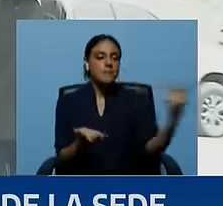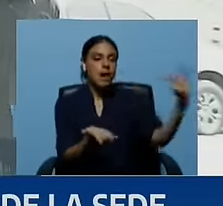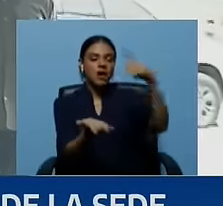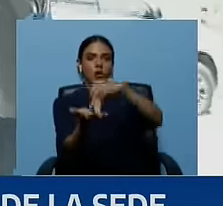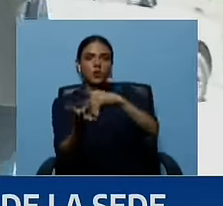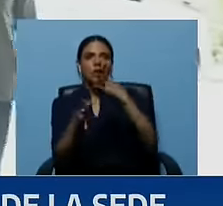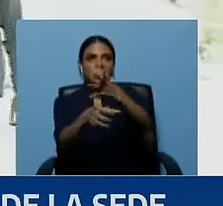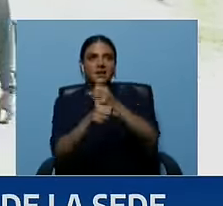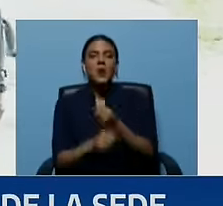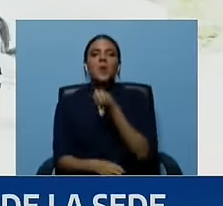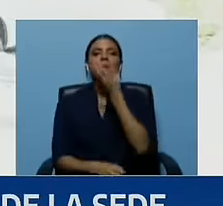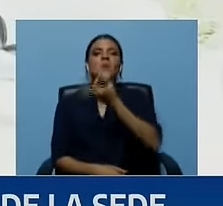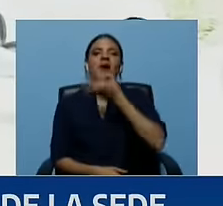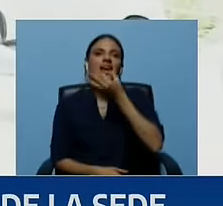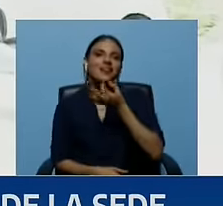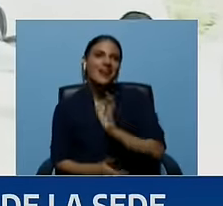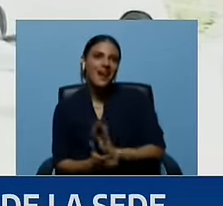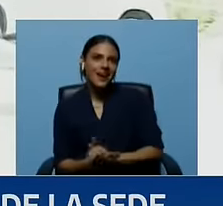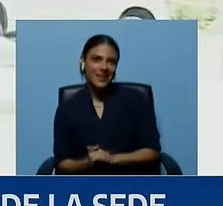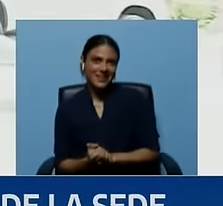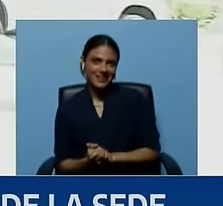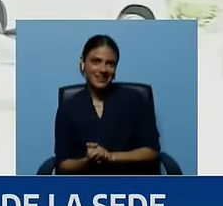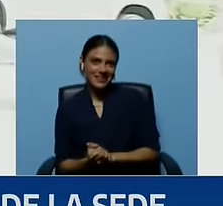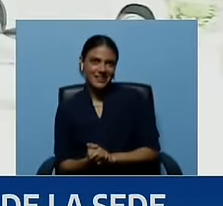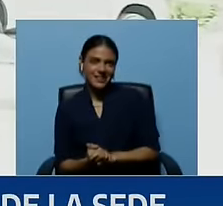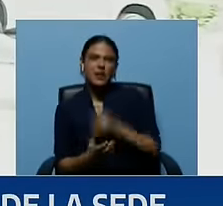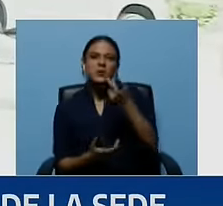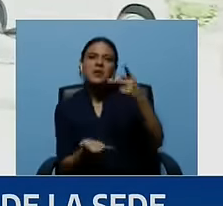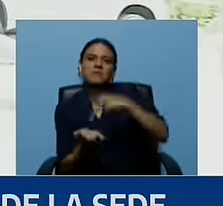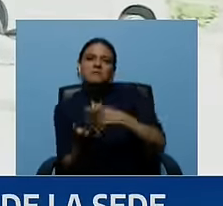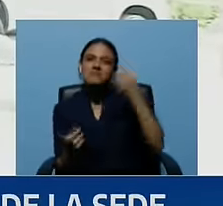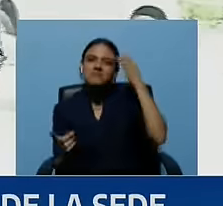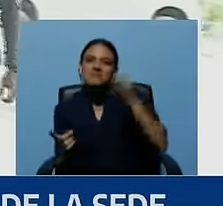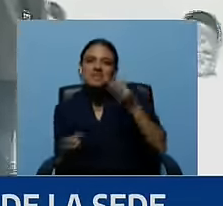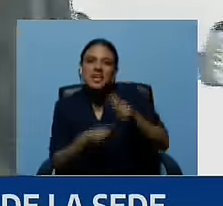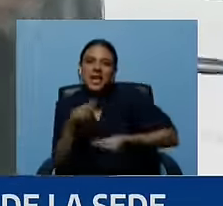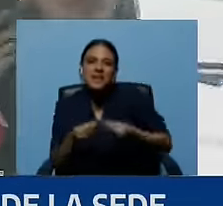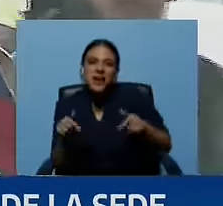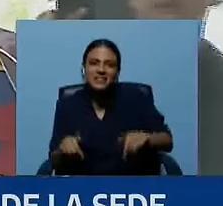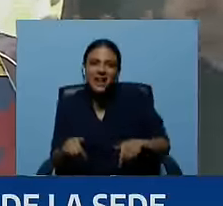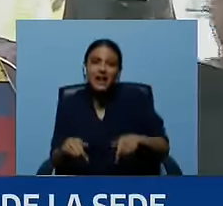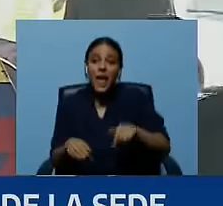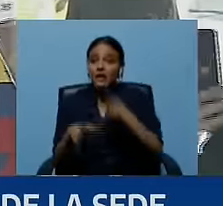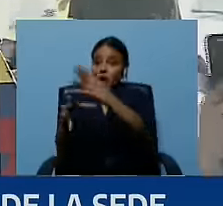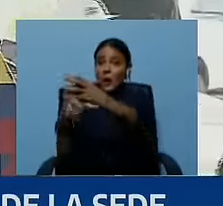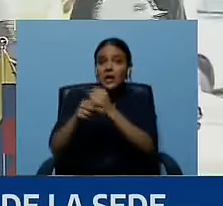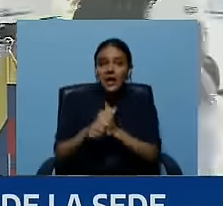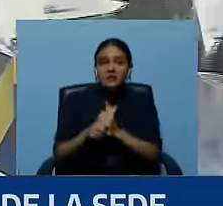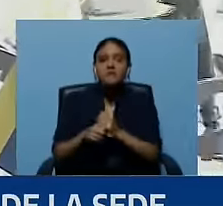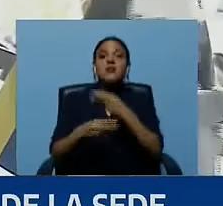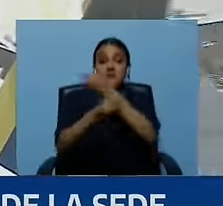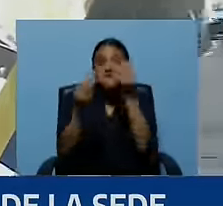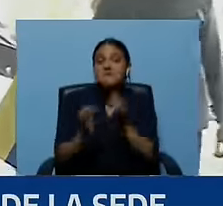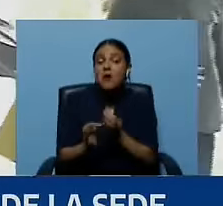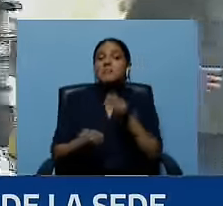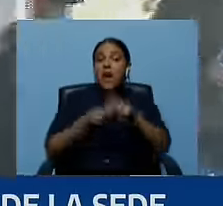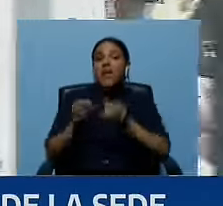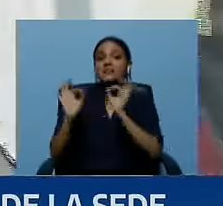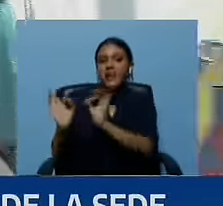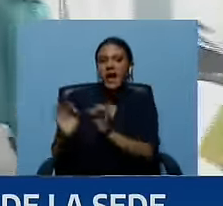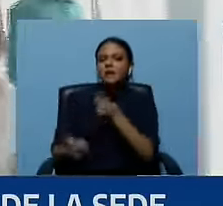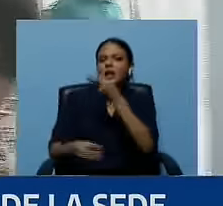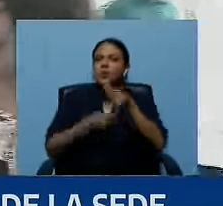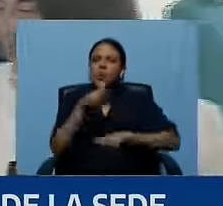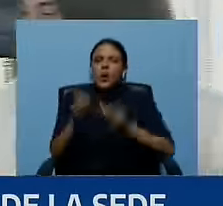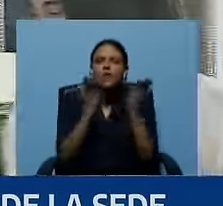Buenas tardes. ¿A qué vinieron para acá? Esta es la recepción, pues. ¿Ah? Bueno,